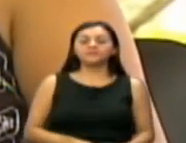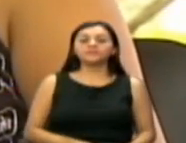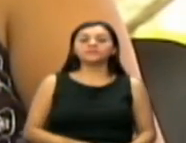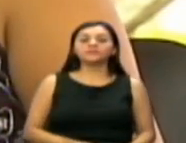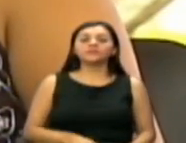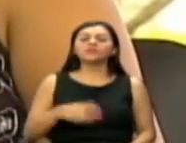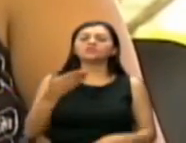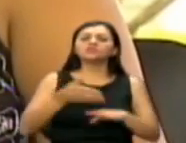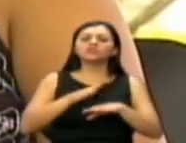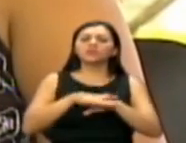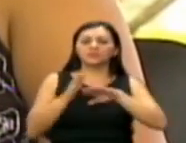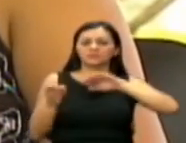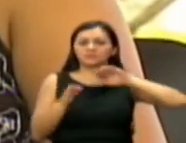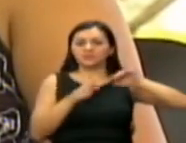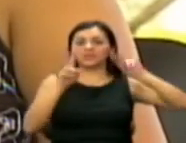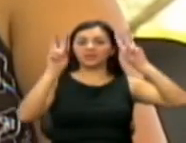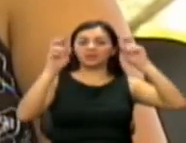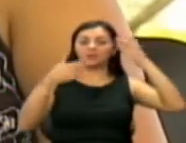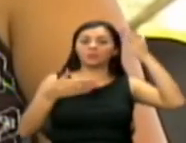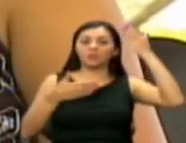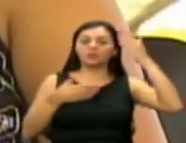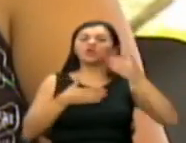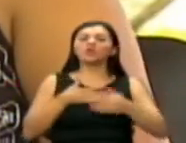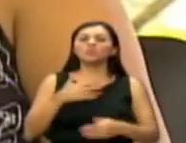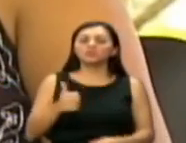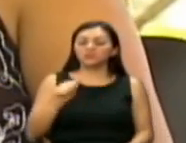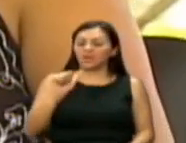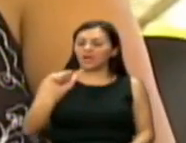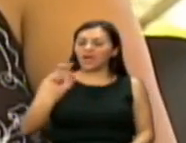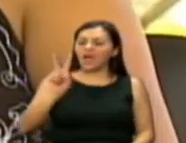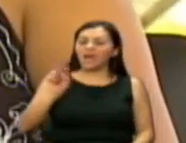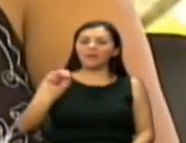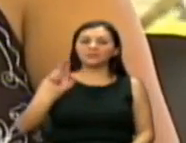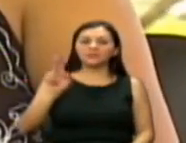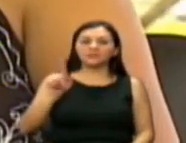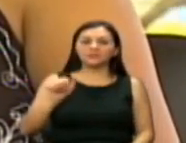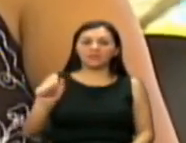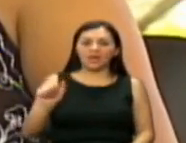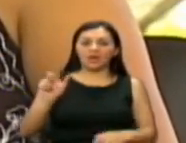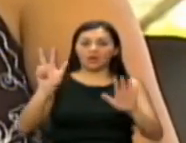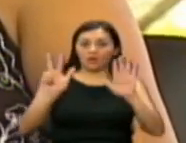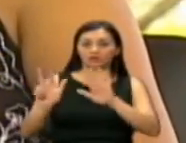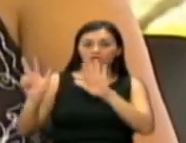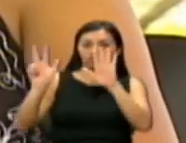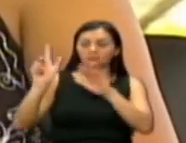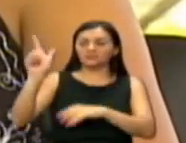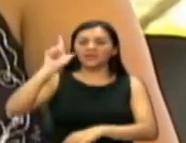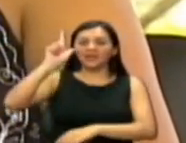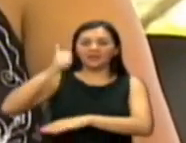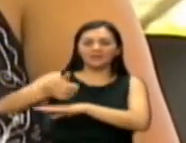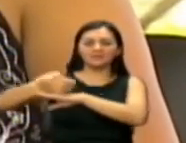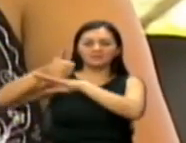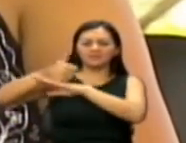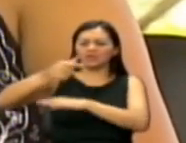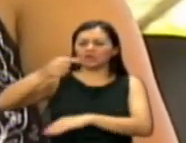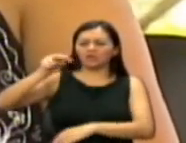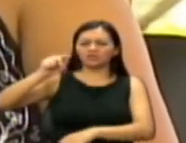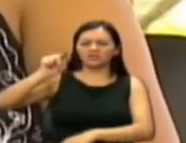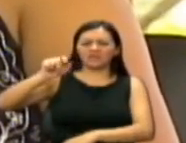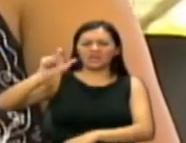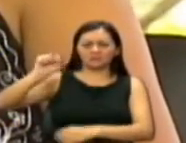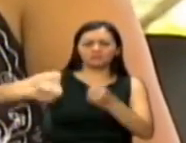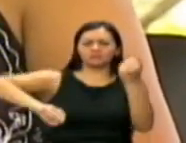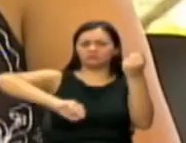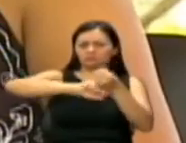tema político, ¿cómo está la relación con el partido Avanza? Por un lado, Ramiro González, que sería el máximo líder de este partido, ha dicho que apoya, que lo apoya